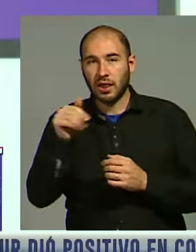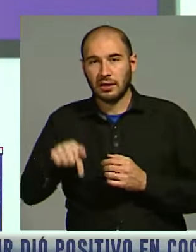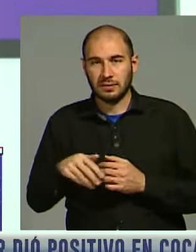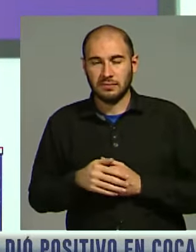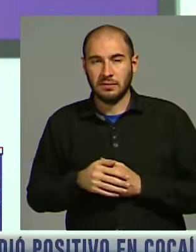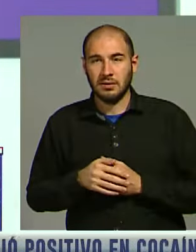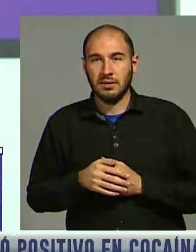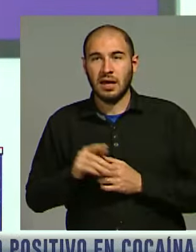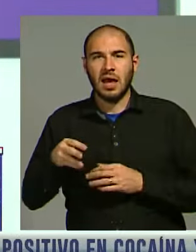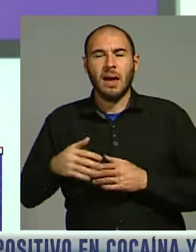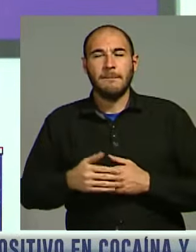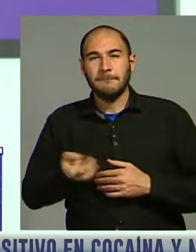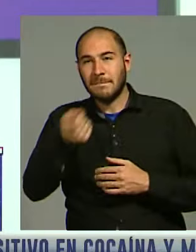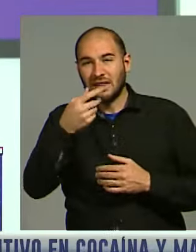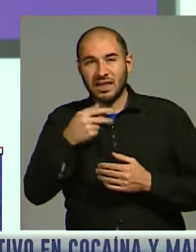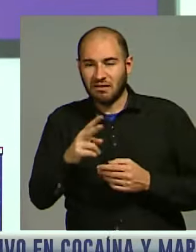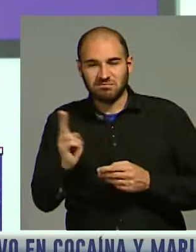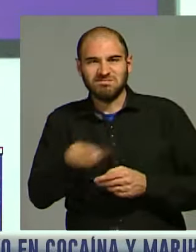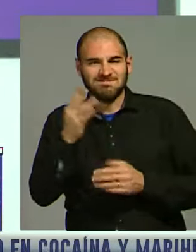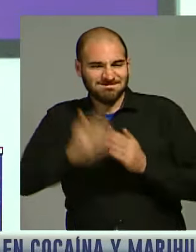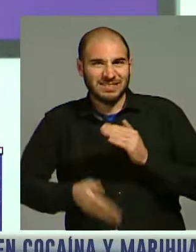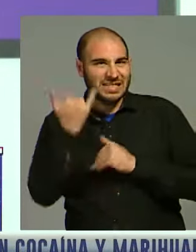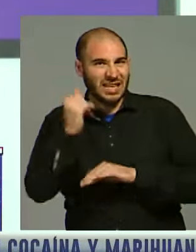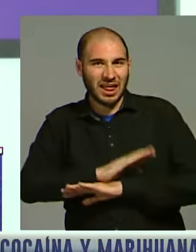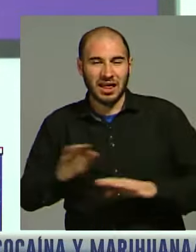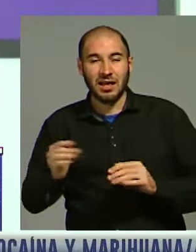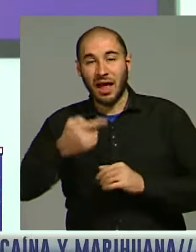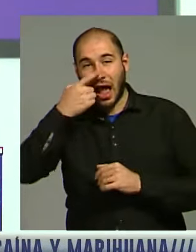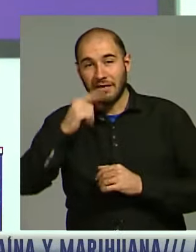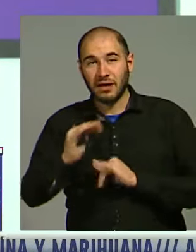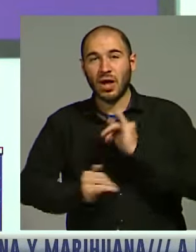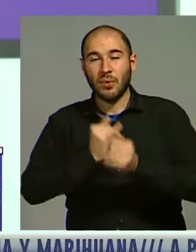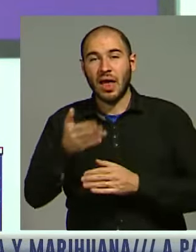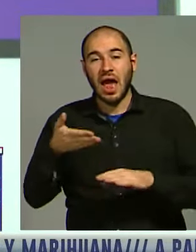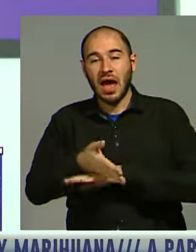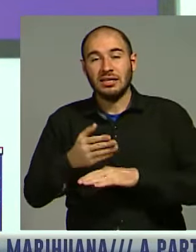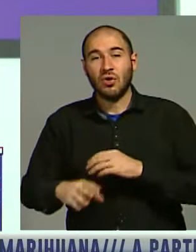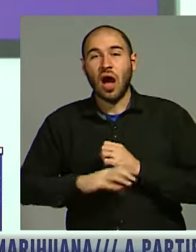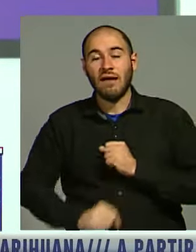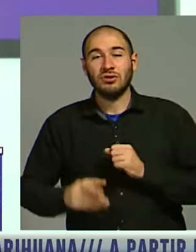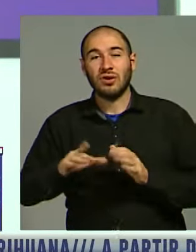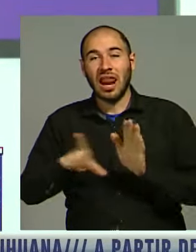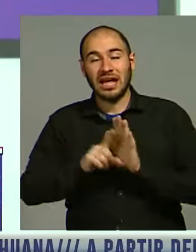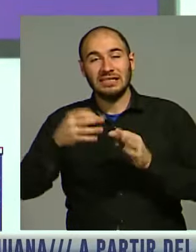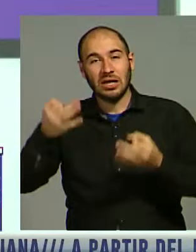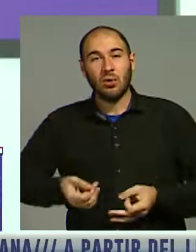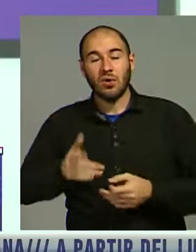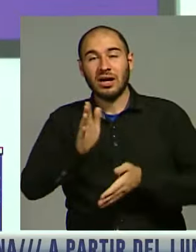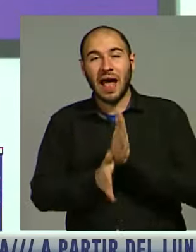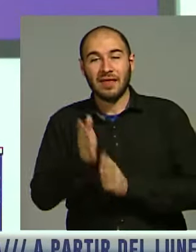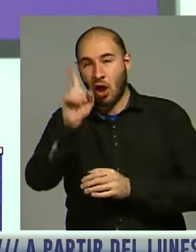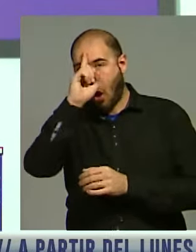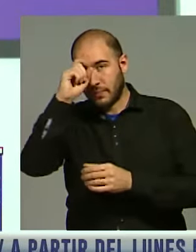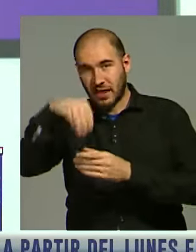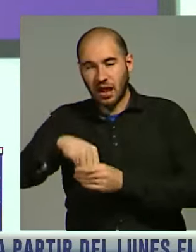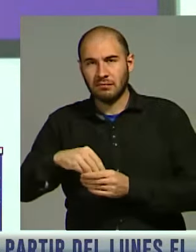dado pastillas anticonceptivas vencidas, ¿no? Y en última instancia lo que se plantea es el acceso al aborto legal, seguro y gratuito en los hospitales. Esto